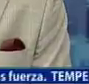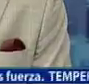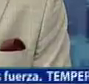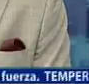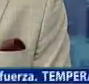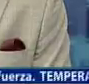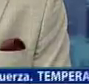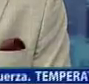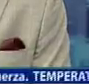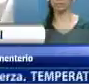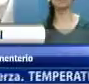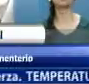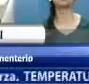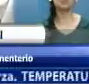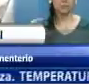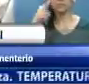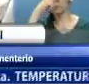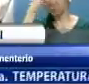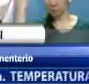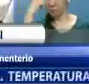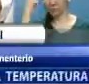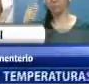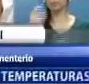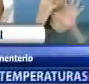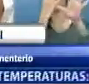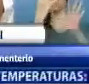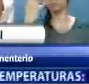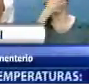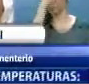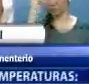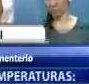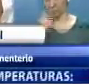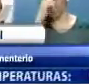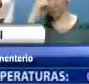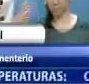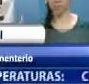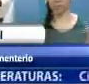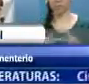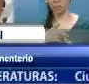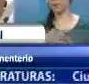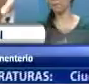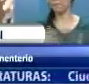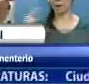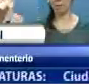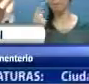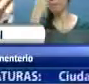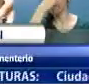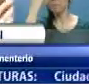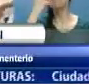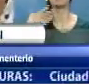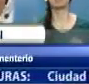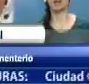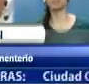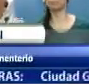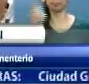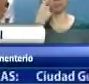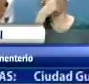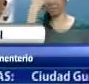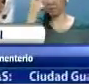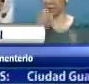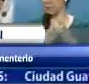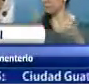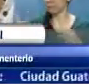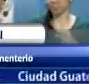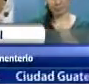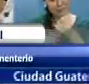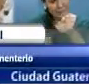conmemorar este día. El 95% de mi personal. Estamos trabajando en horarios